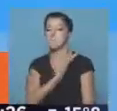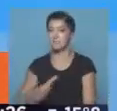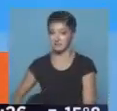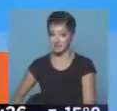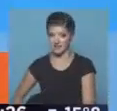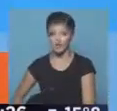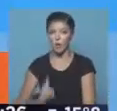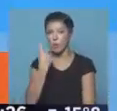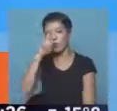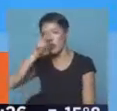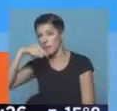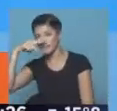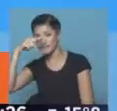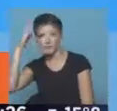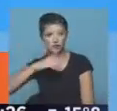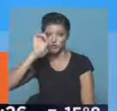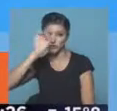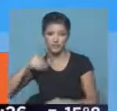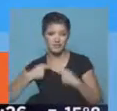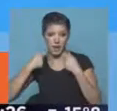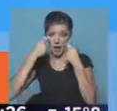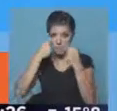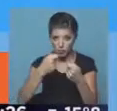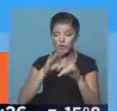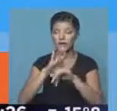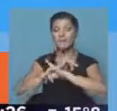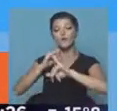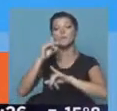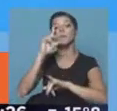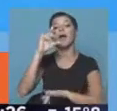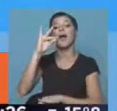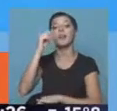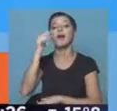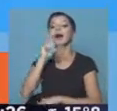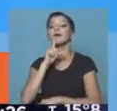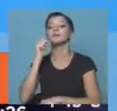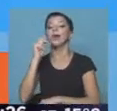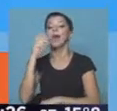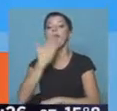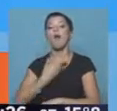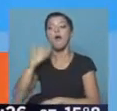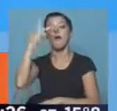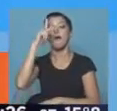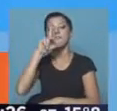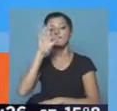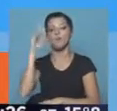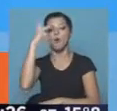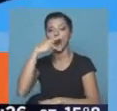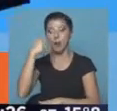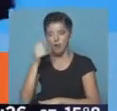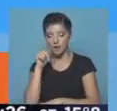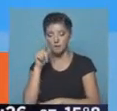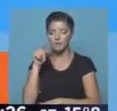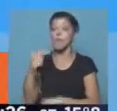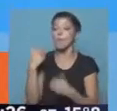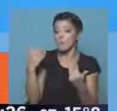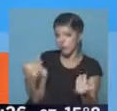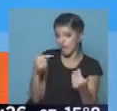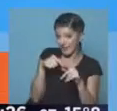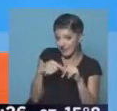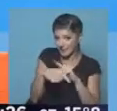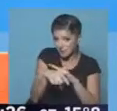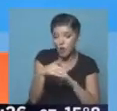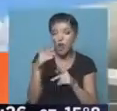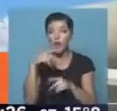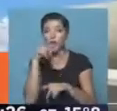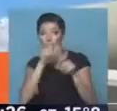un 7%, según Datafolia, puede diluir el apoyo de sus aliados que a último momento podrían cambiar de